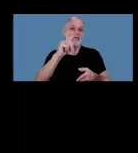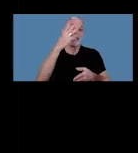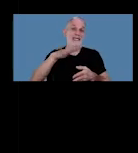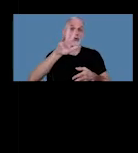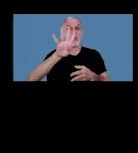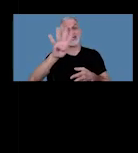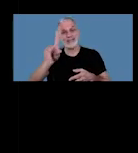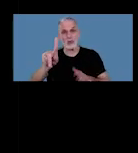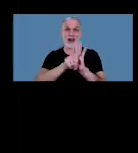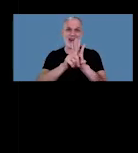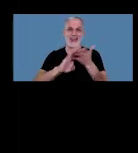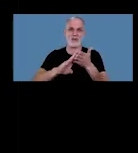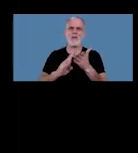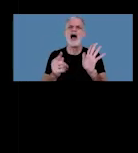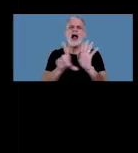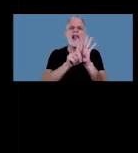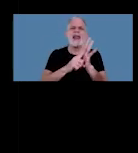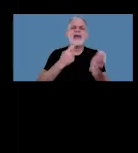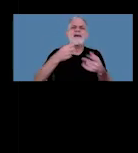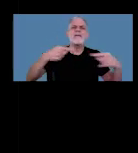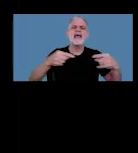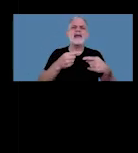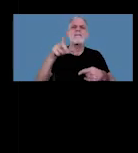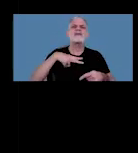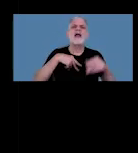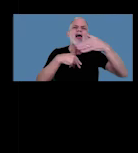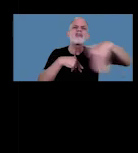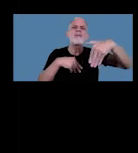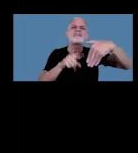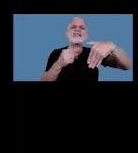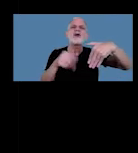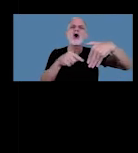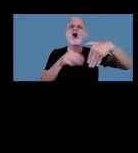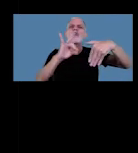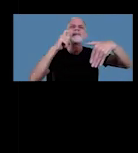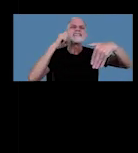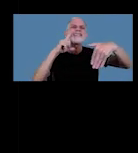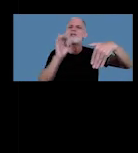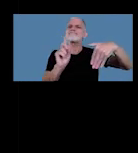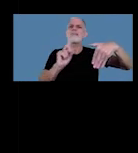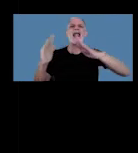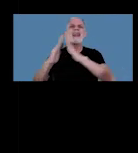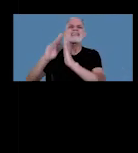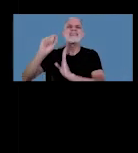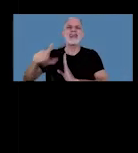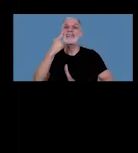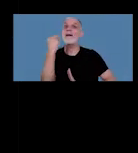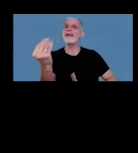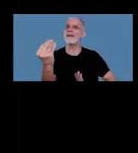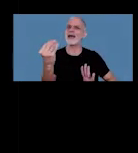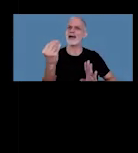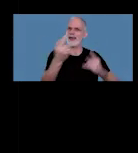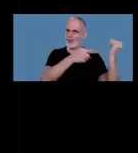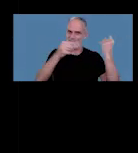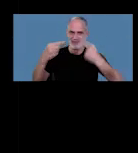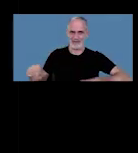específicamente dice que donde la ley de bienes personales diga domicilio, debe leerse residencia. ¿Y qué pasa con residencia?